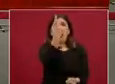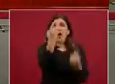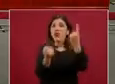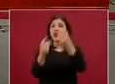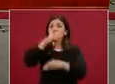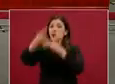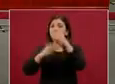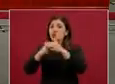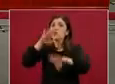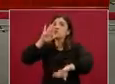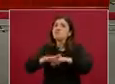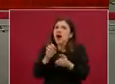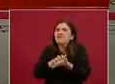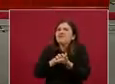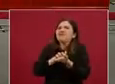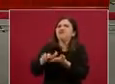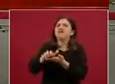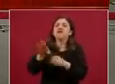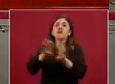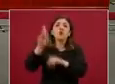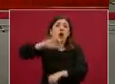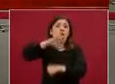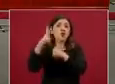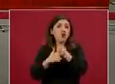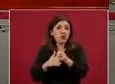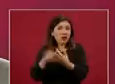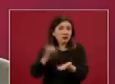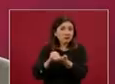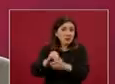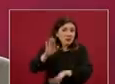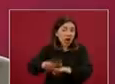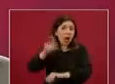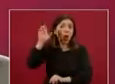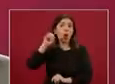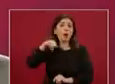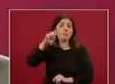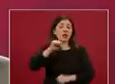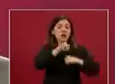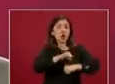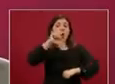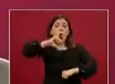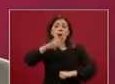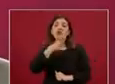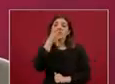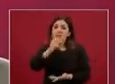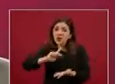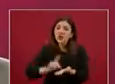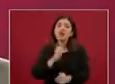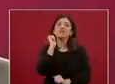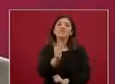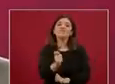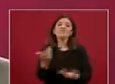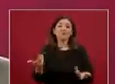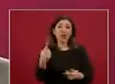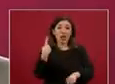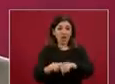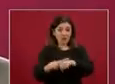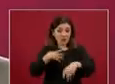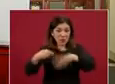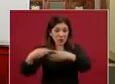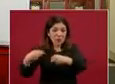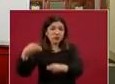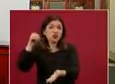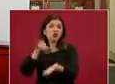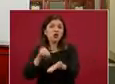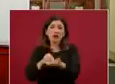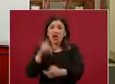mundo incluso se ha exacerbado, es el caso de Europa Occidental. La Organización Mundial de la Salud hoy insistió en que la epidemia está